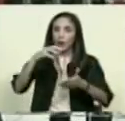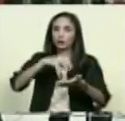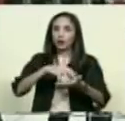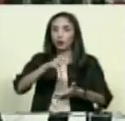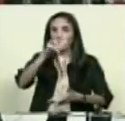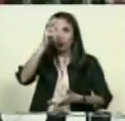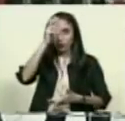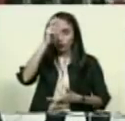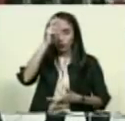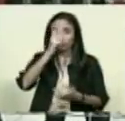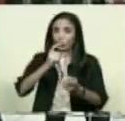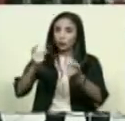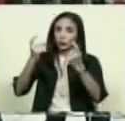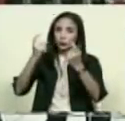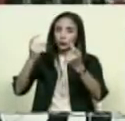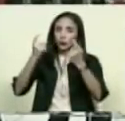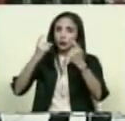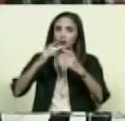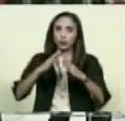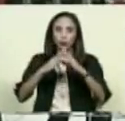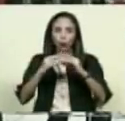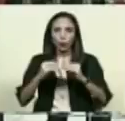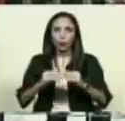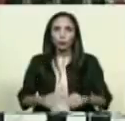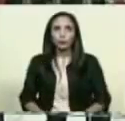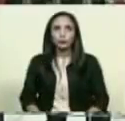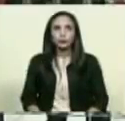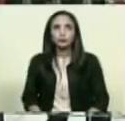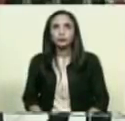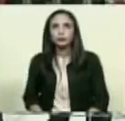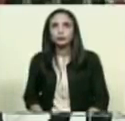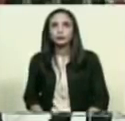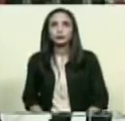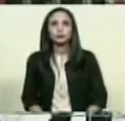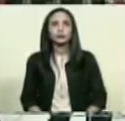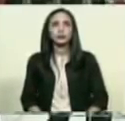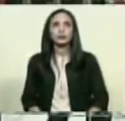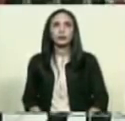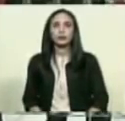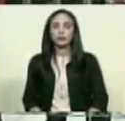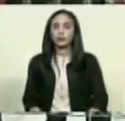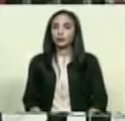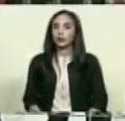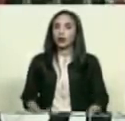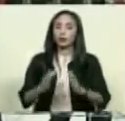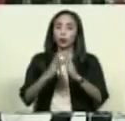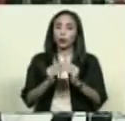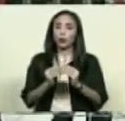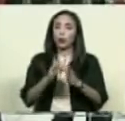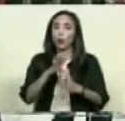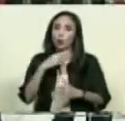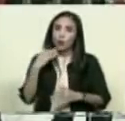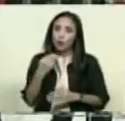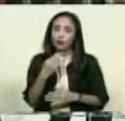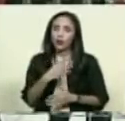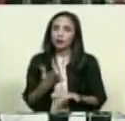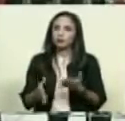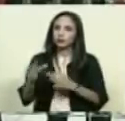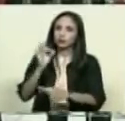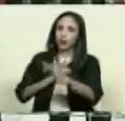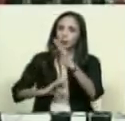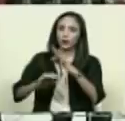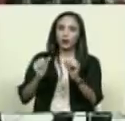lineamientos desde el Ministerio de la Juventud y Deporte, nos hemos enfocado en llevarle a toda la juventud el tema del Plan Chamba Juvenil. Hasta ahora